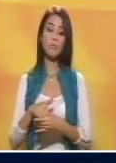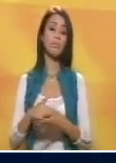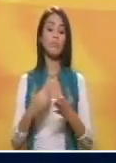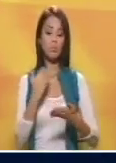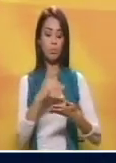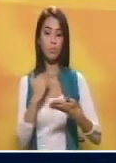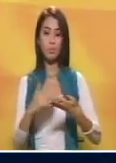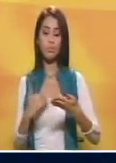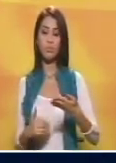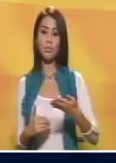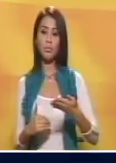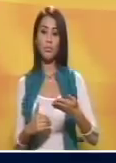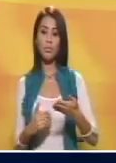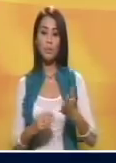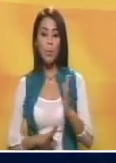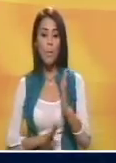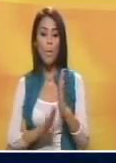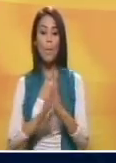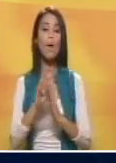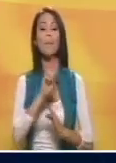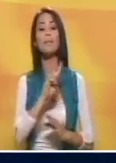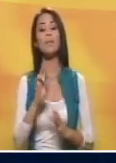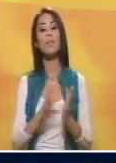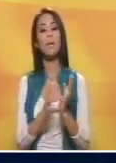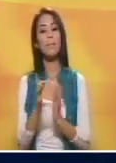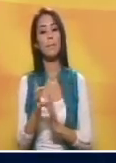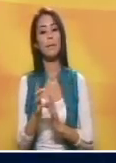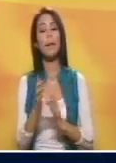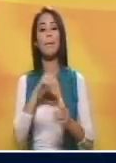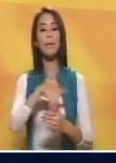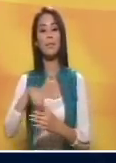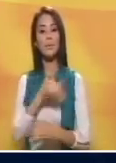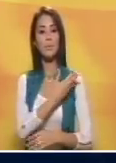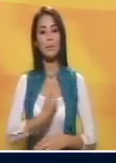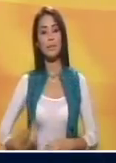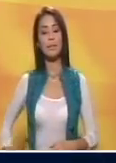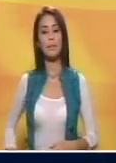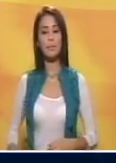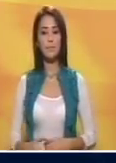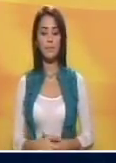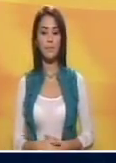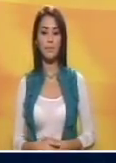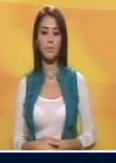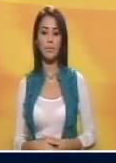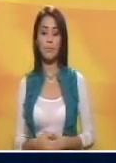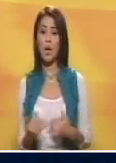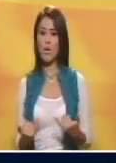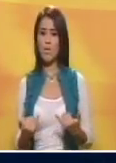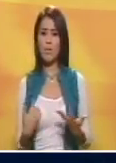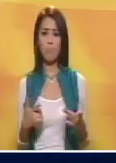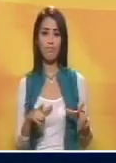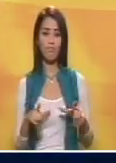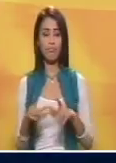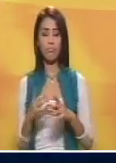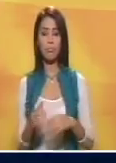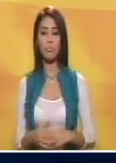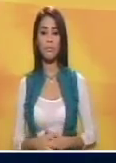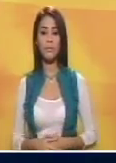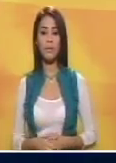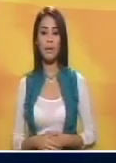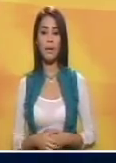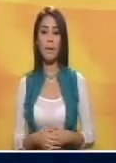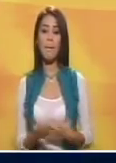cronograma muy avanzado del 22 de abril para una elección presidencial. No estamos ahorita preparados para